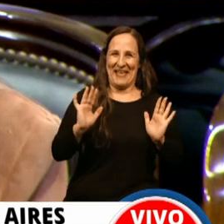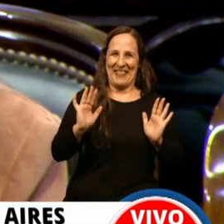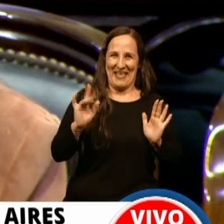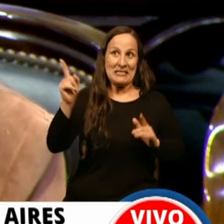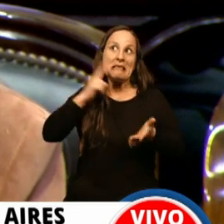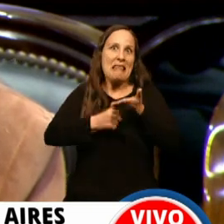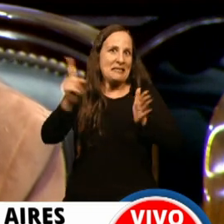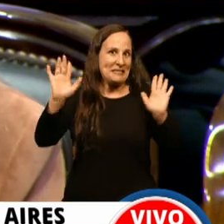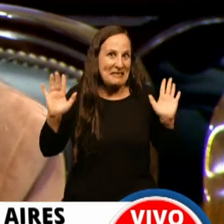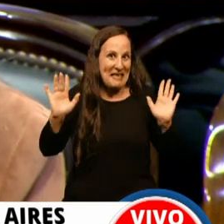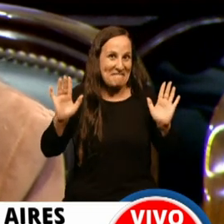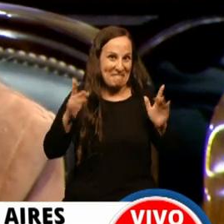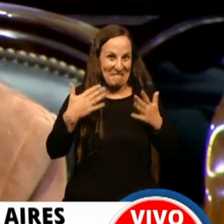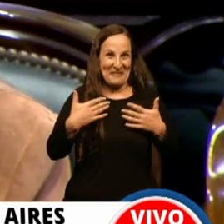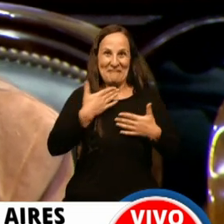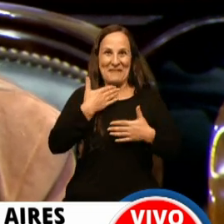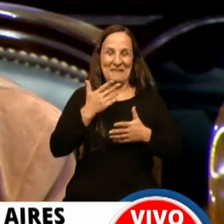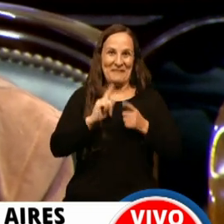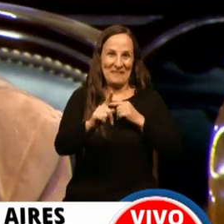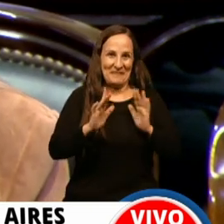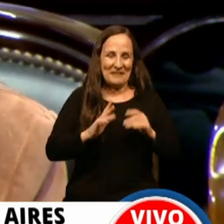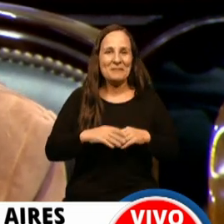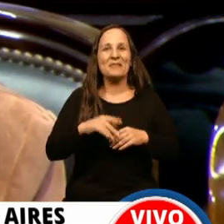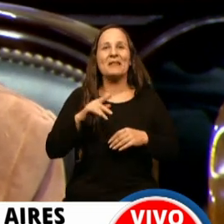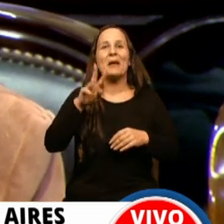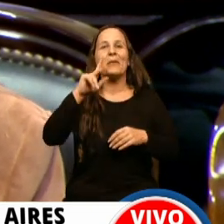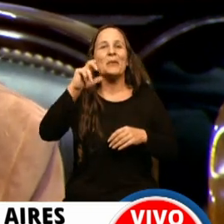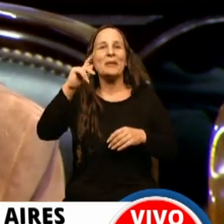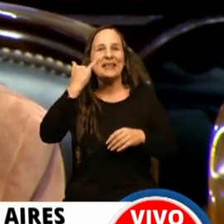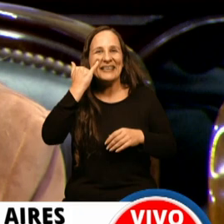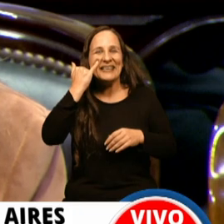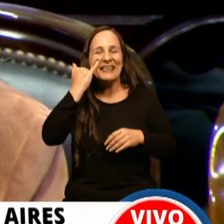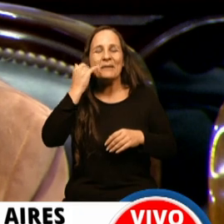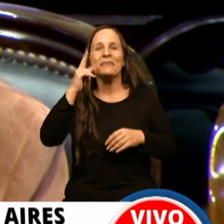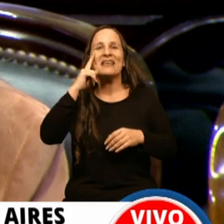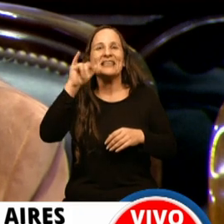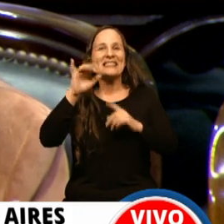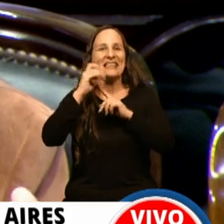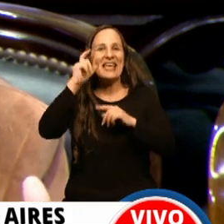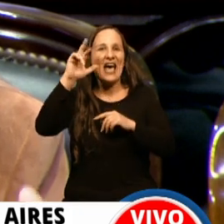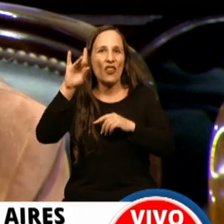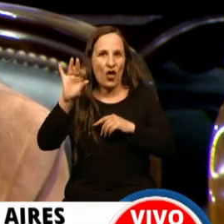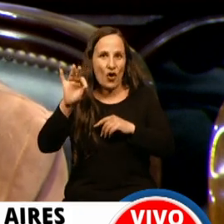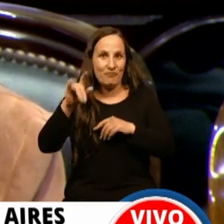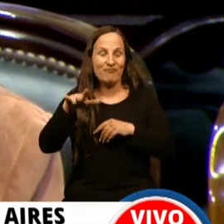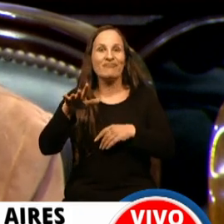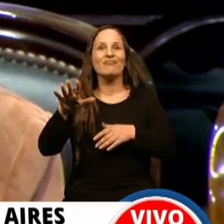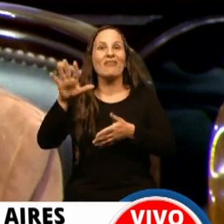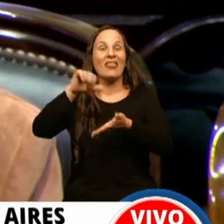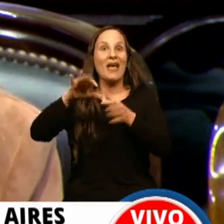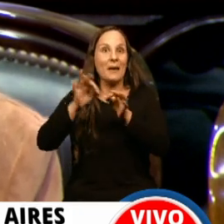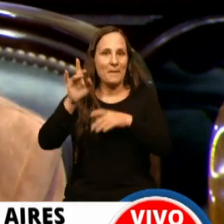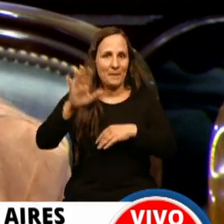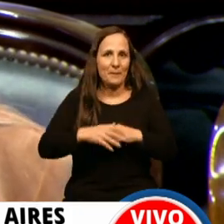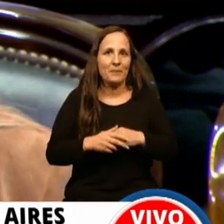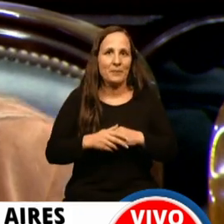propia vicky izquierdo de malvinas argentinas por primera vez a